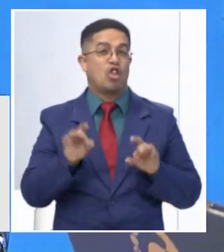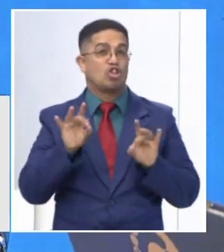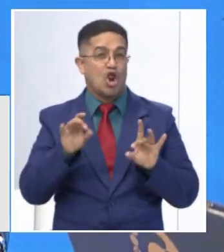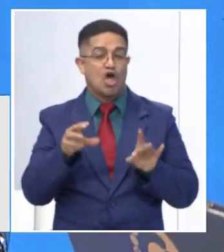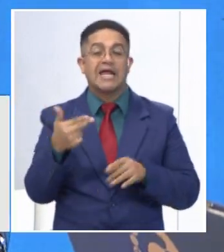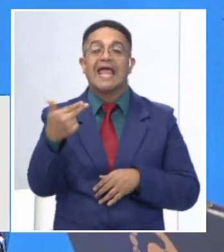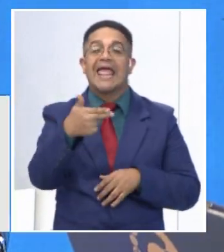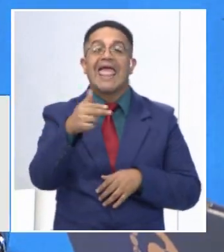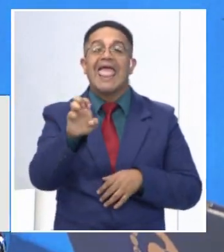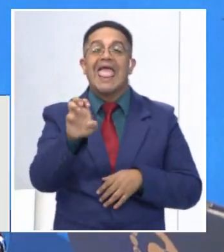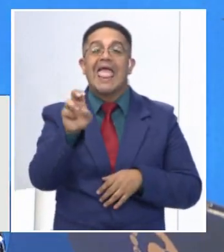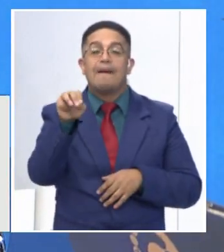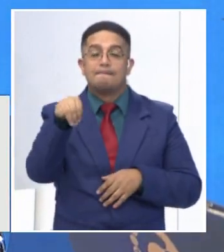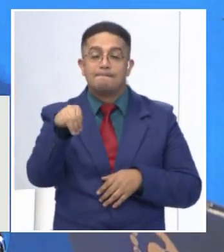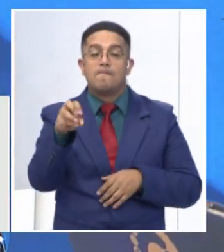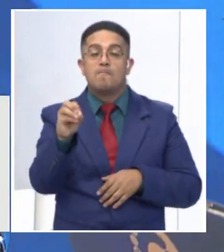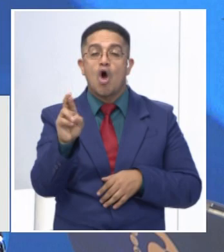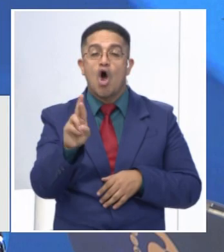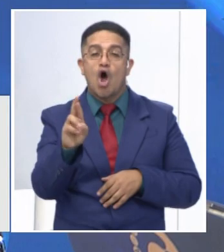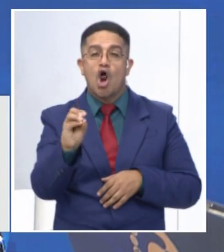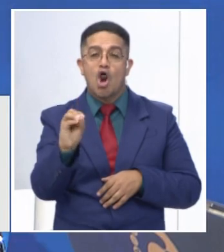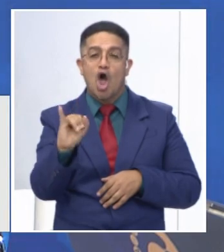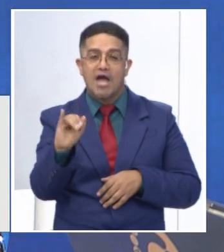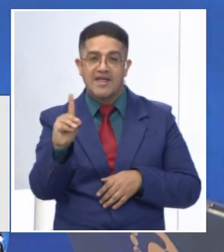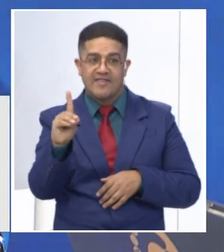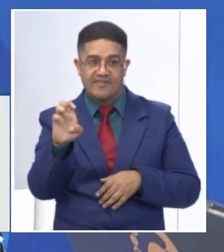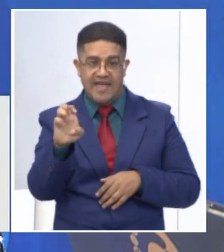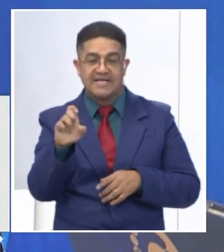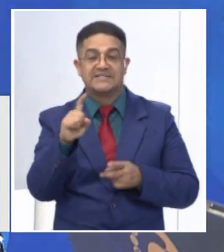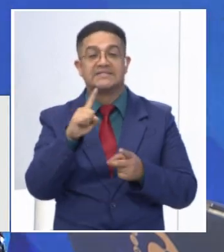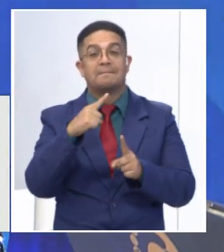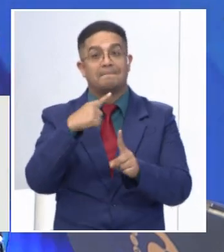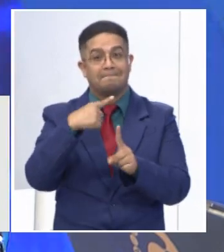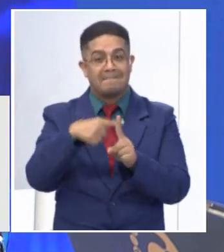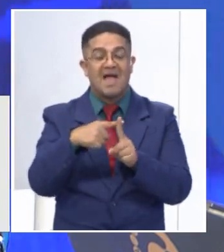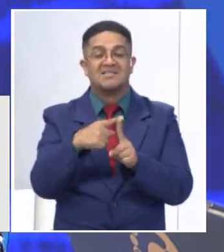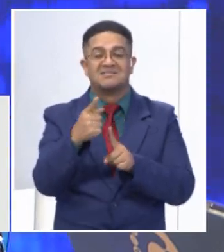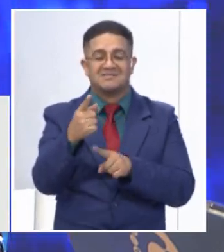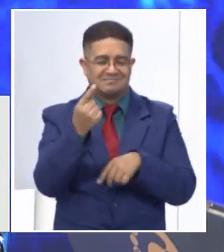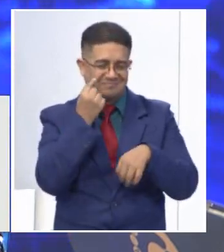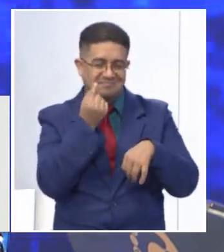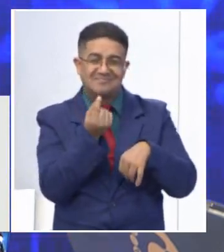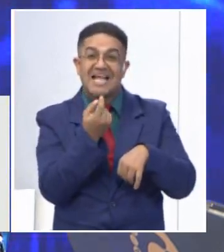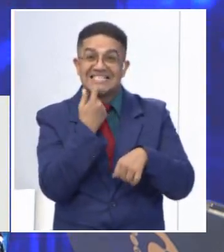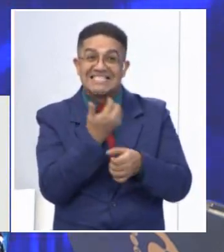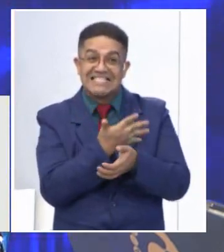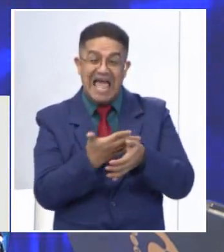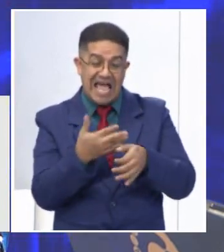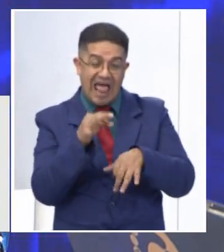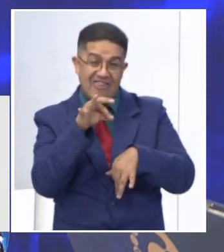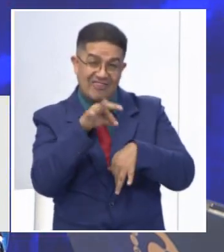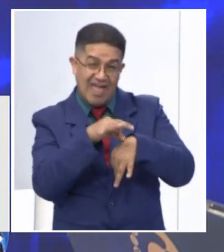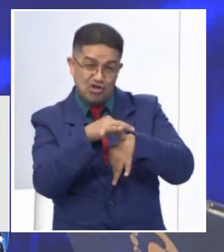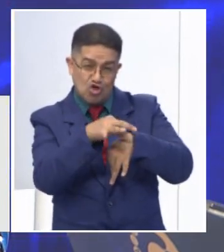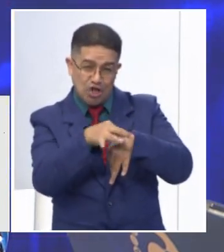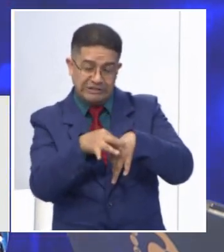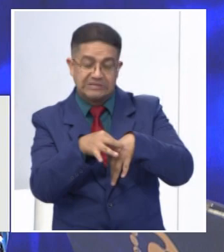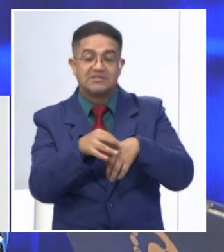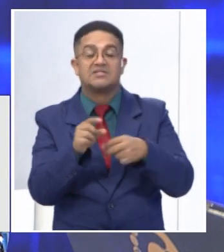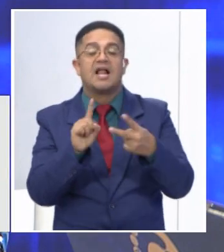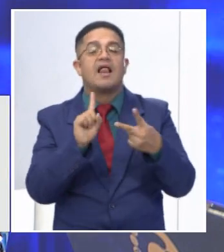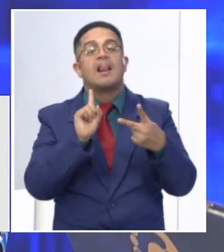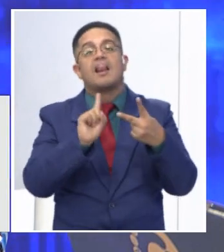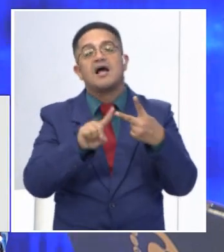hemorroides complicadas. La complicación más frecuente son las trombosis hemorroidales, que son coágulos que se acumulan dentro de los paquetes hemorroidales. Pero la